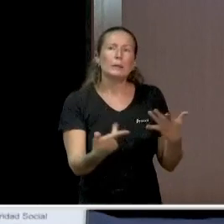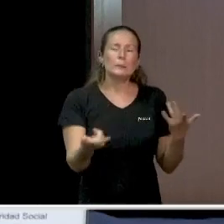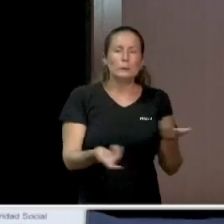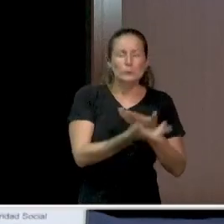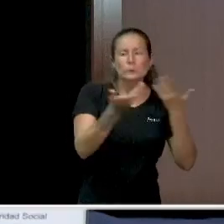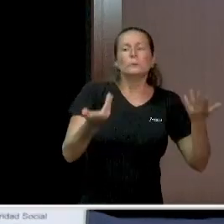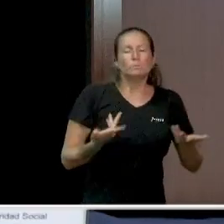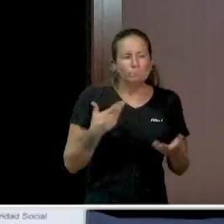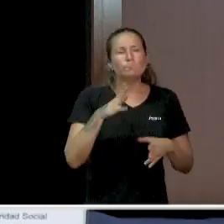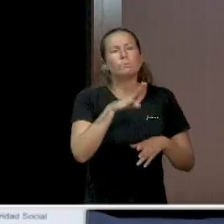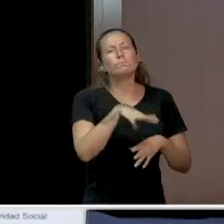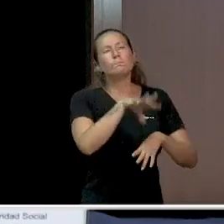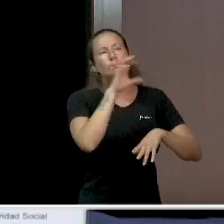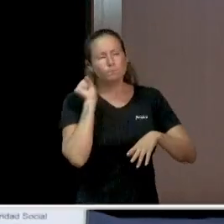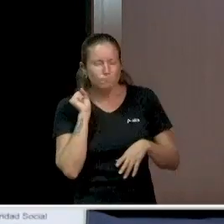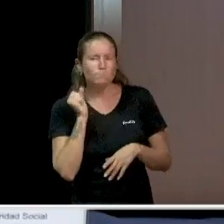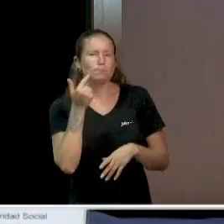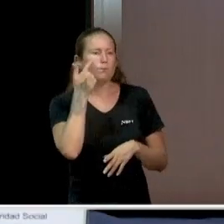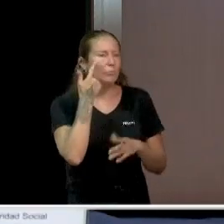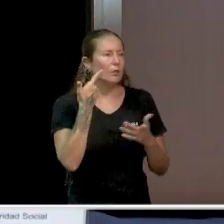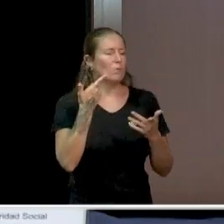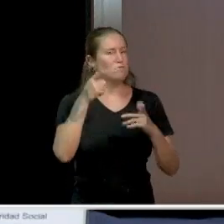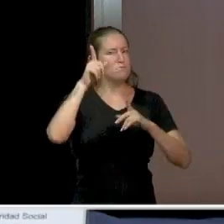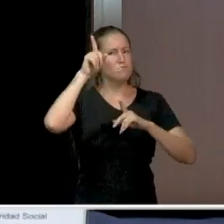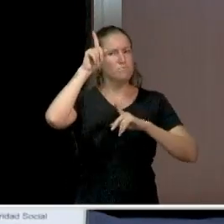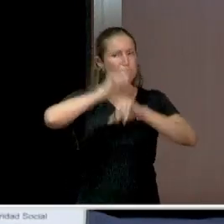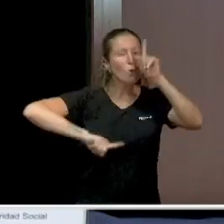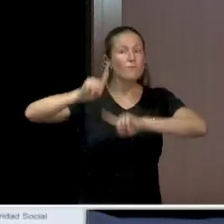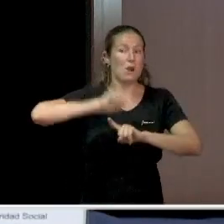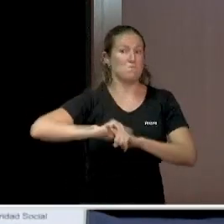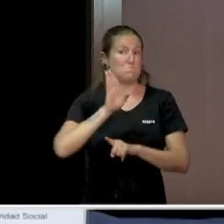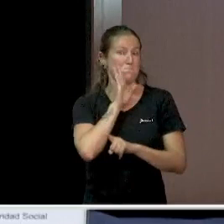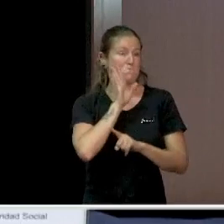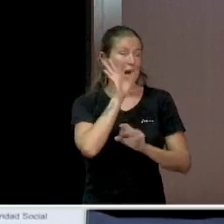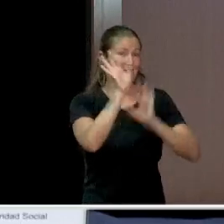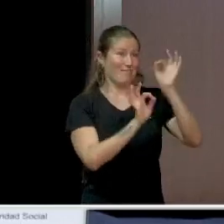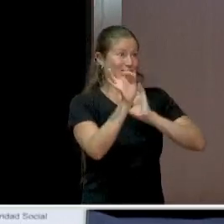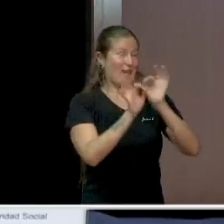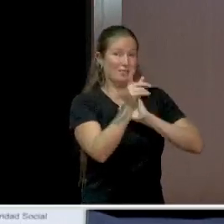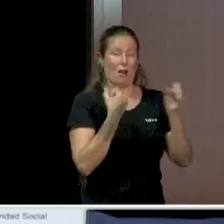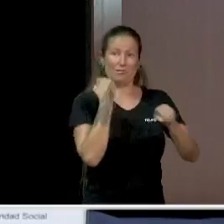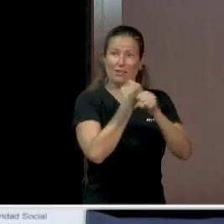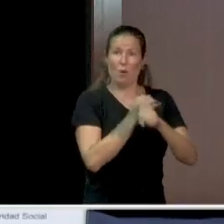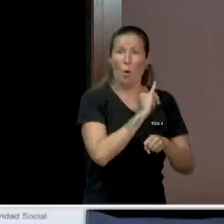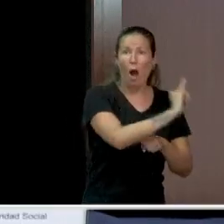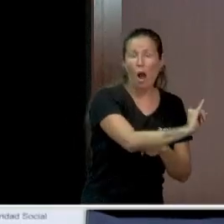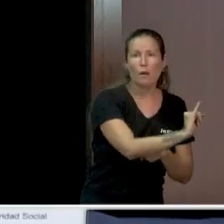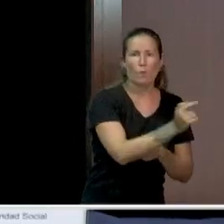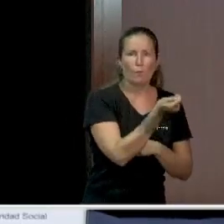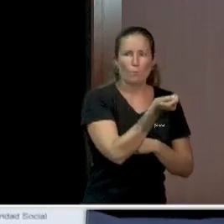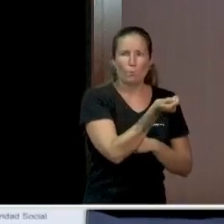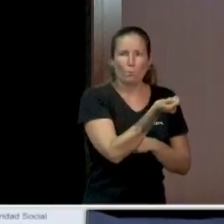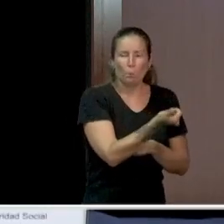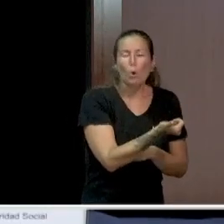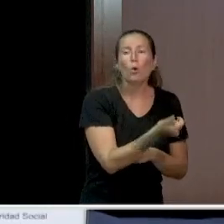sentido y adquirimos noción de la dimensión que tiene esta baja tasa de actividad si la comparamos con la de